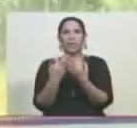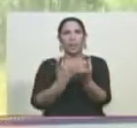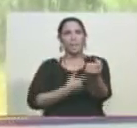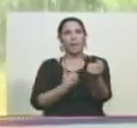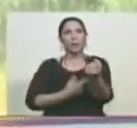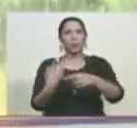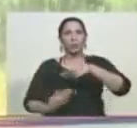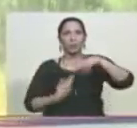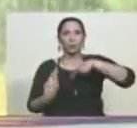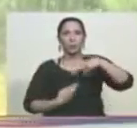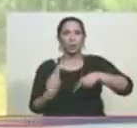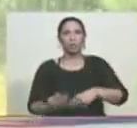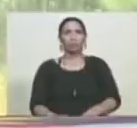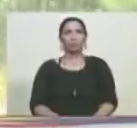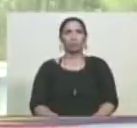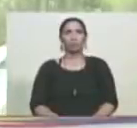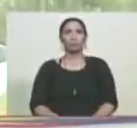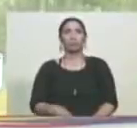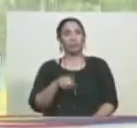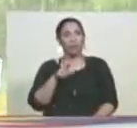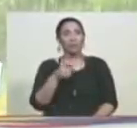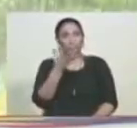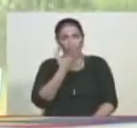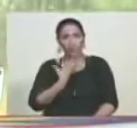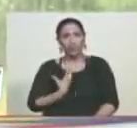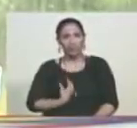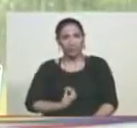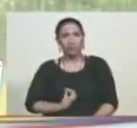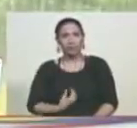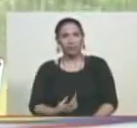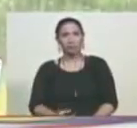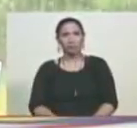revolucionarios. Eso nos da tristeza.